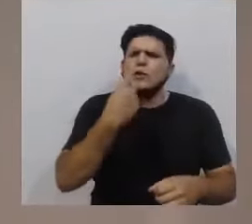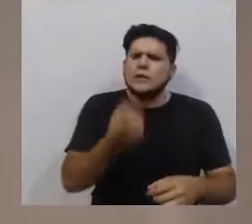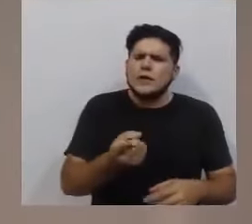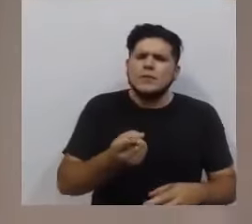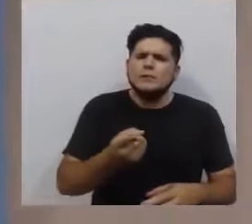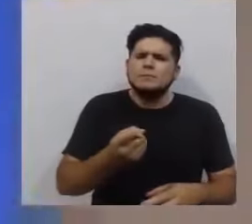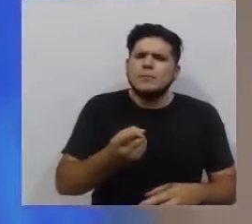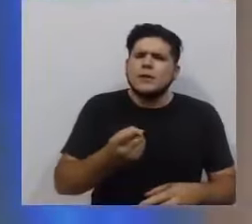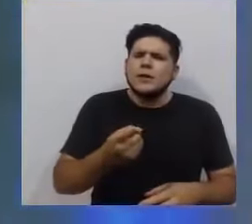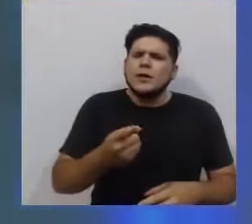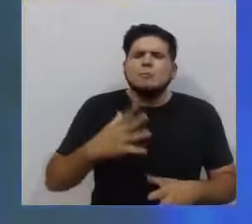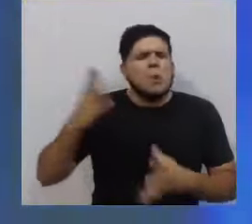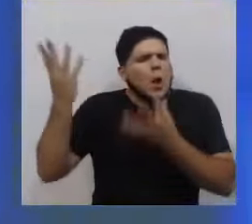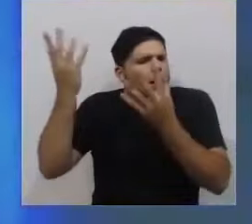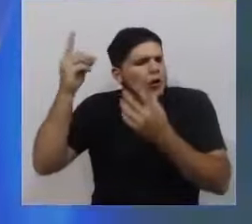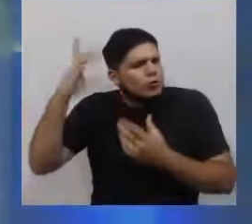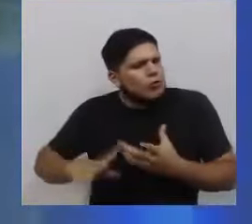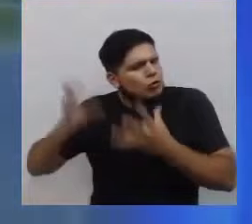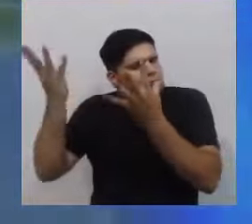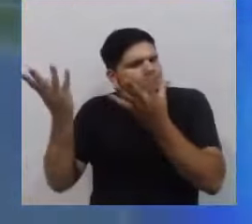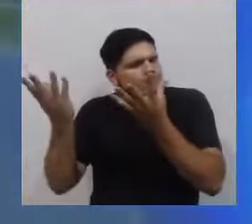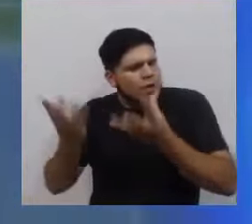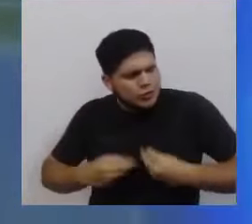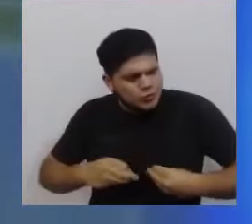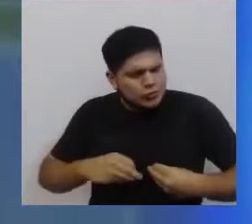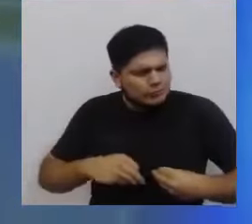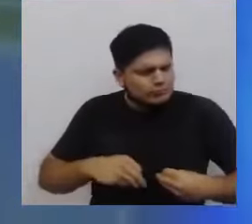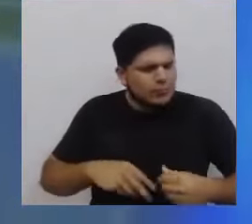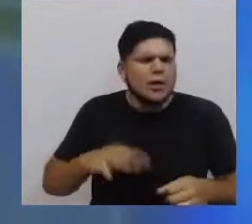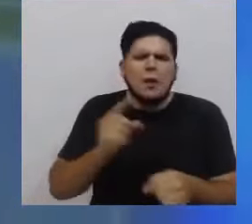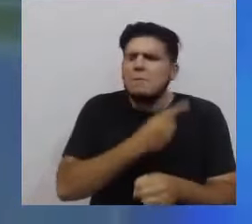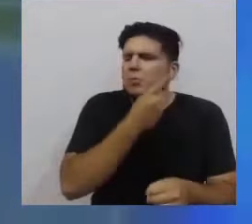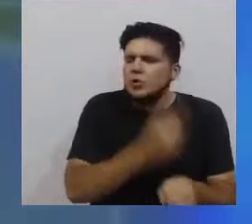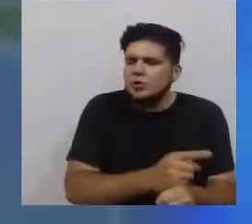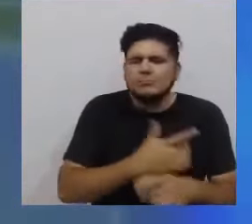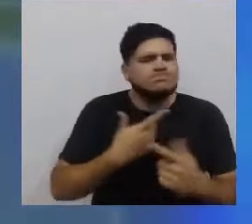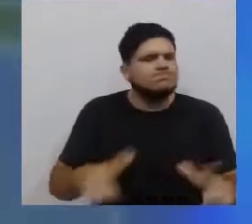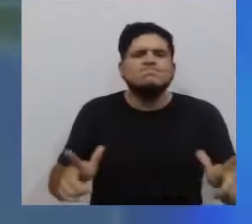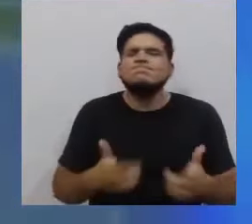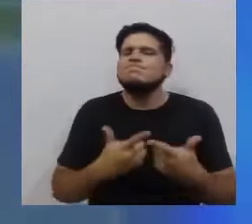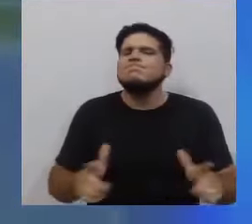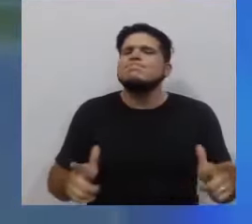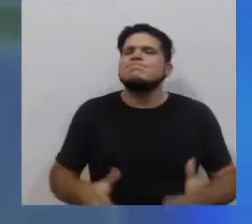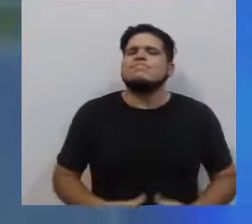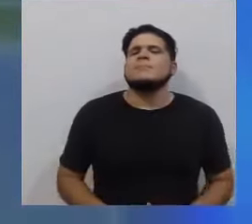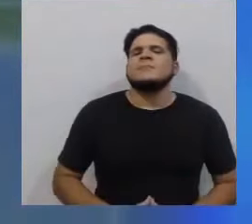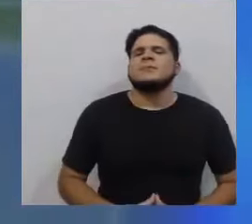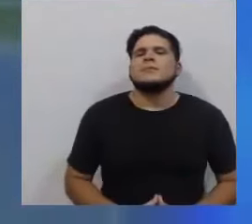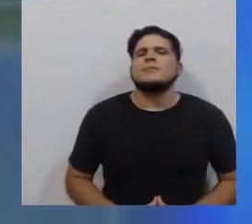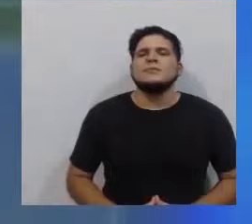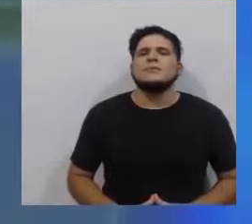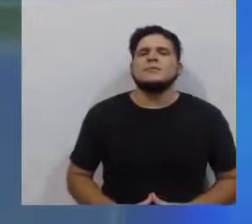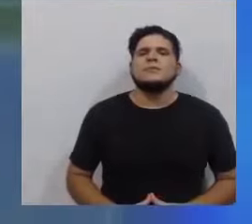aquí por eso el profeta hace esa palabra tan fuerte dios creador del cielo y de la tierra es el principio número uno para los hijos